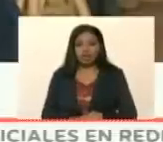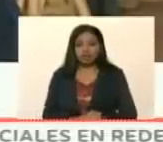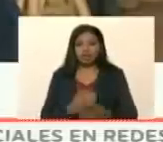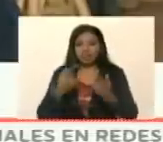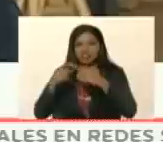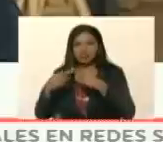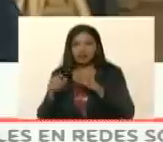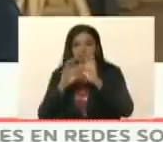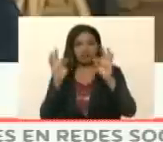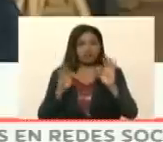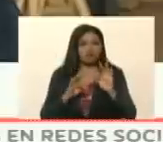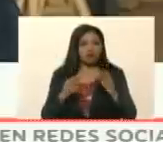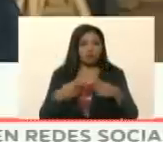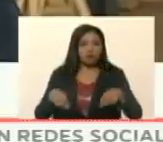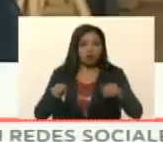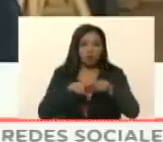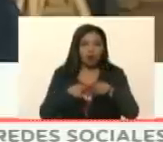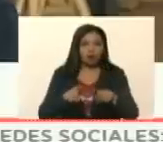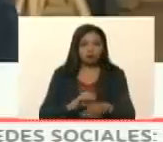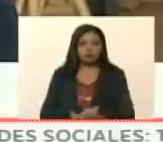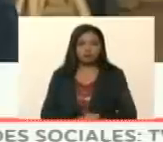diversificada, siempre diversificada.